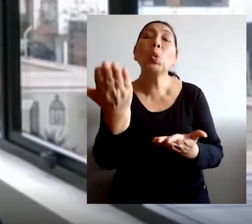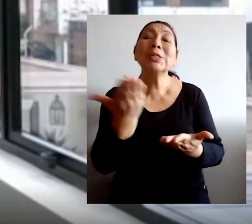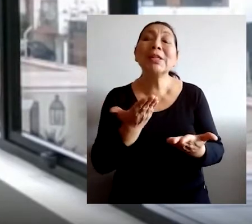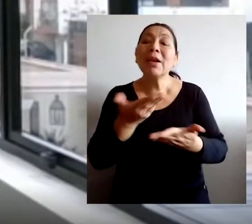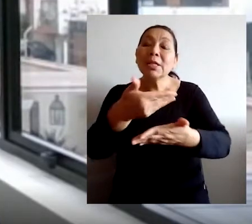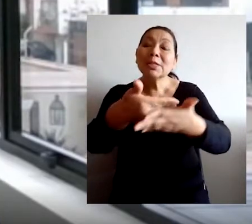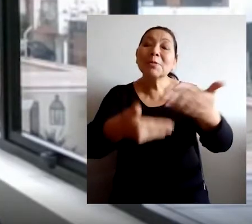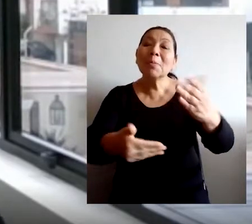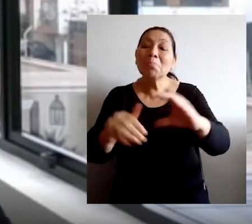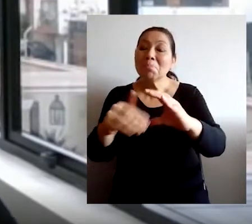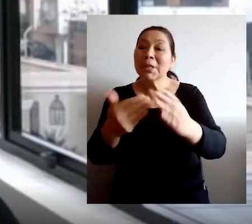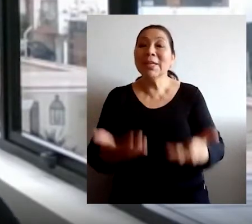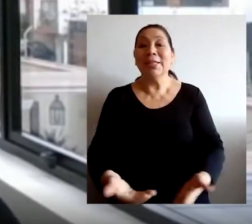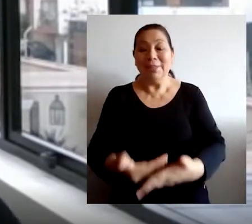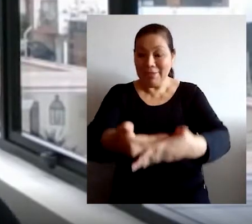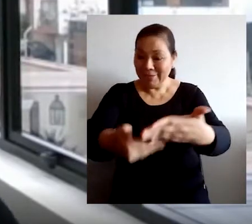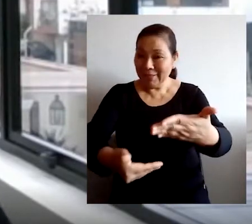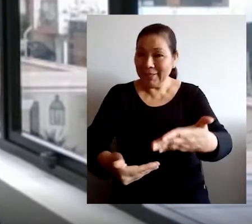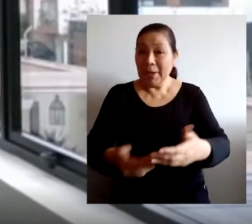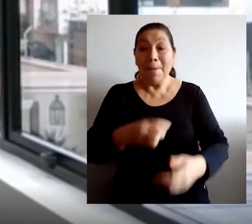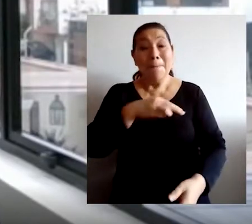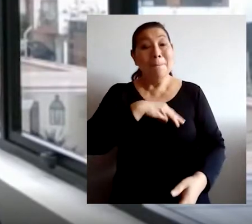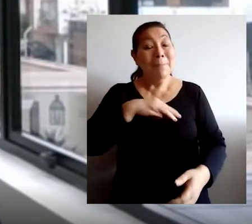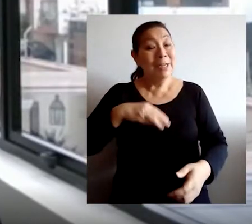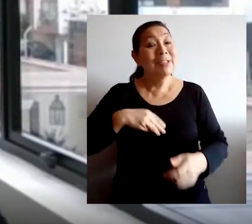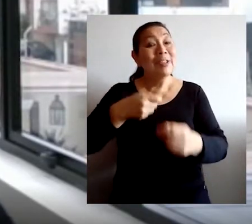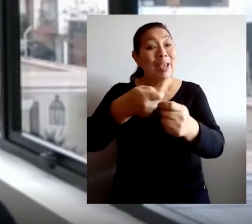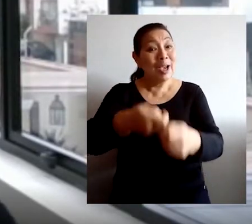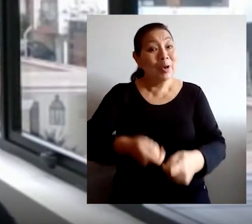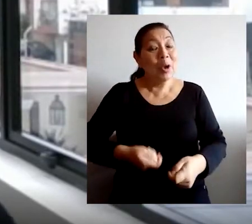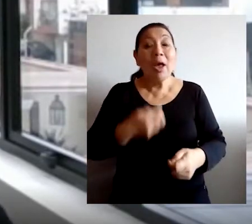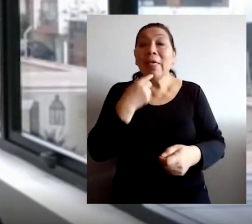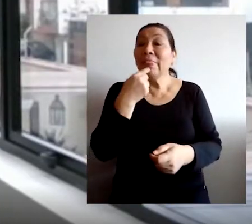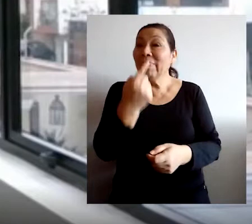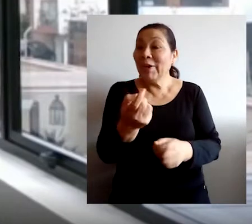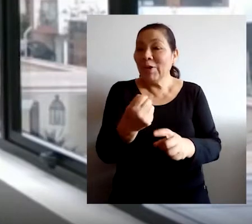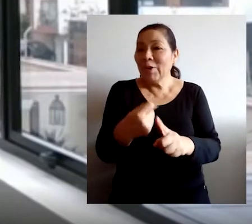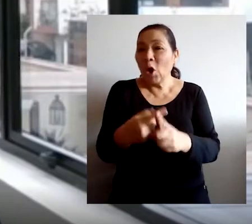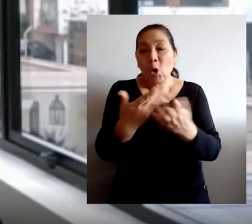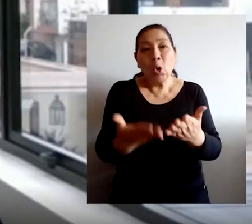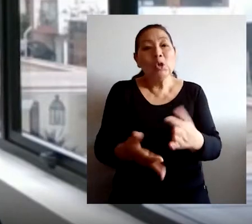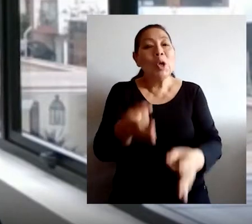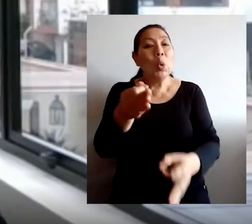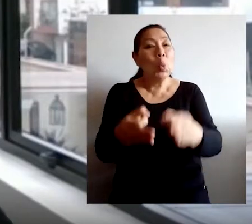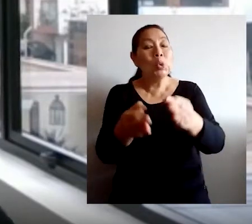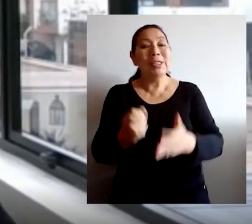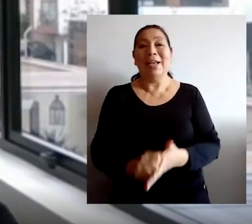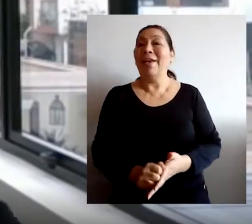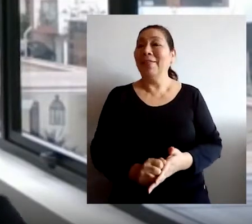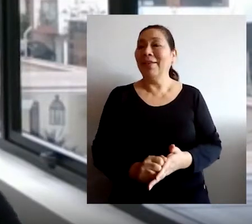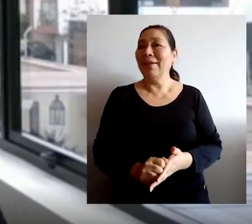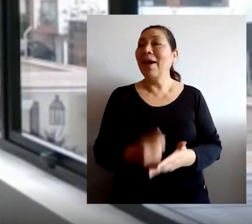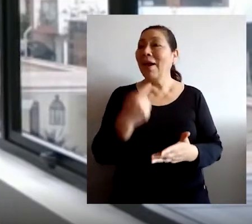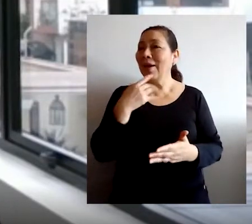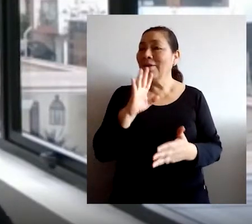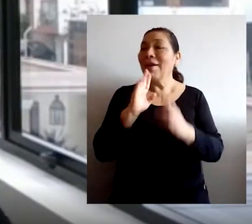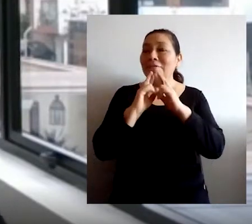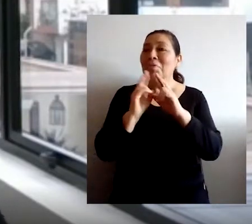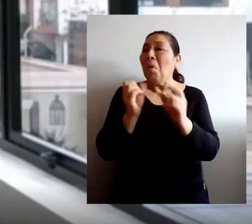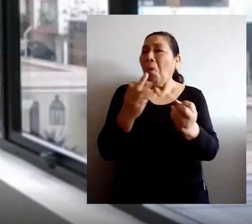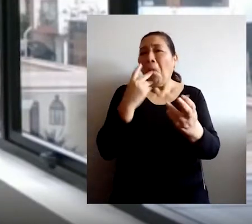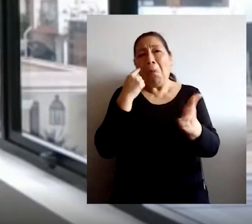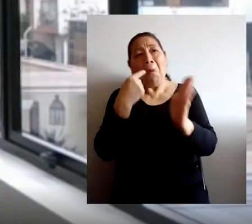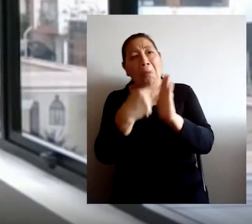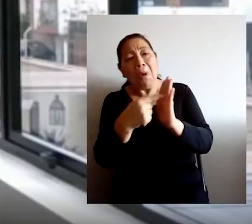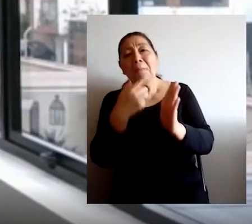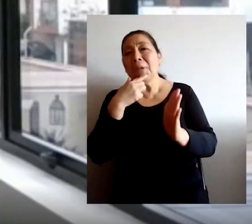este expediente? El Ministerio de Agricultura propuso una excepción de cosa juzgada. O sea, que este tema ya se resolvió,